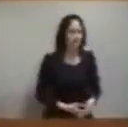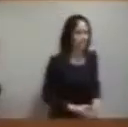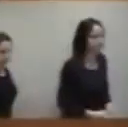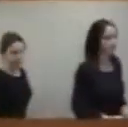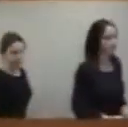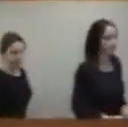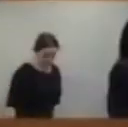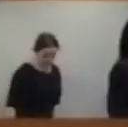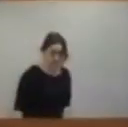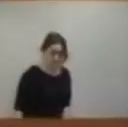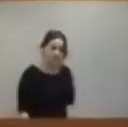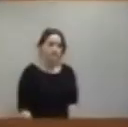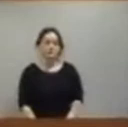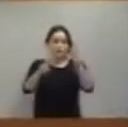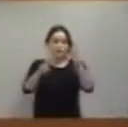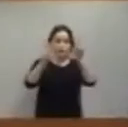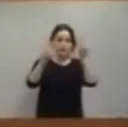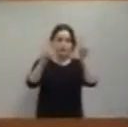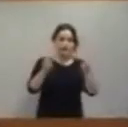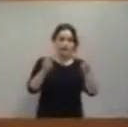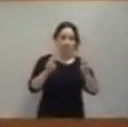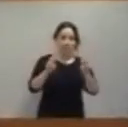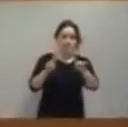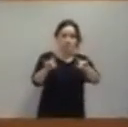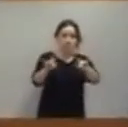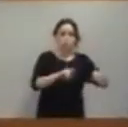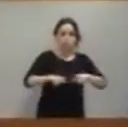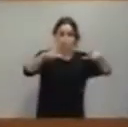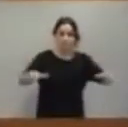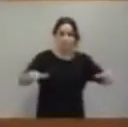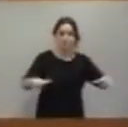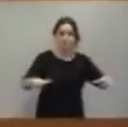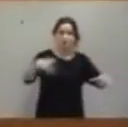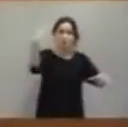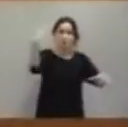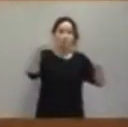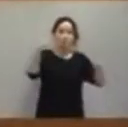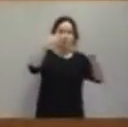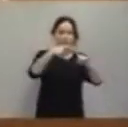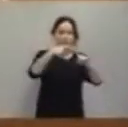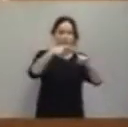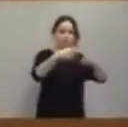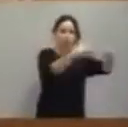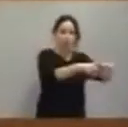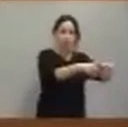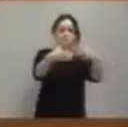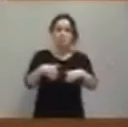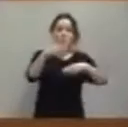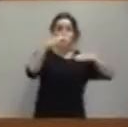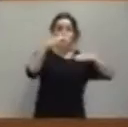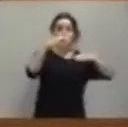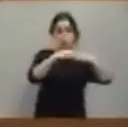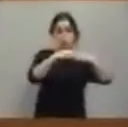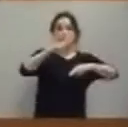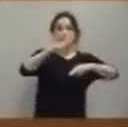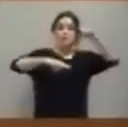Y a la superficie, digamos, exclusivamente de parcelas destinadas, lo que es la parcela destinada al uso industrial, al medio millón